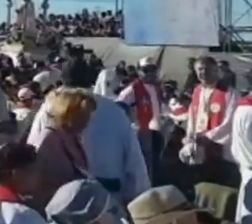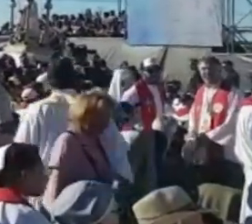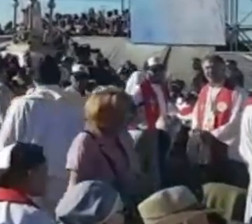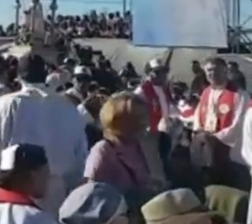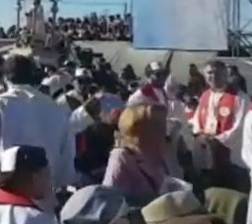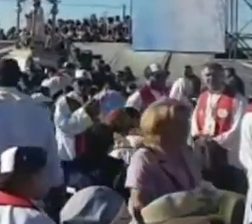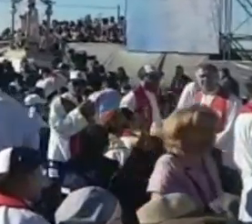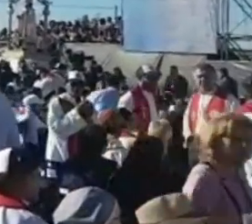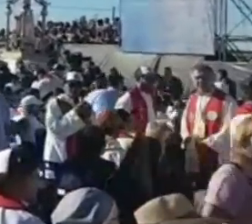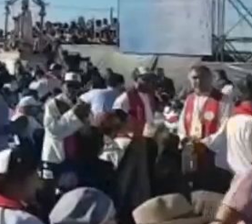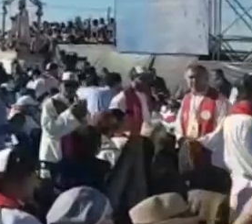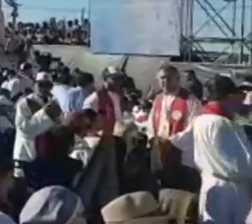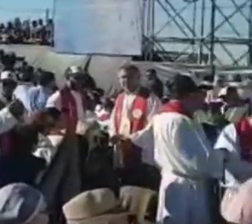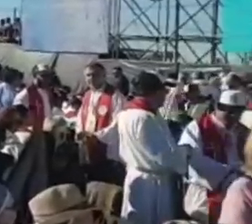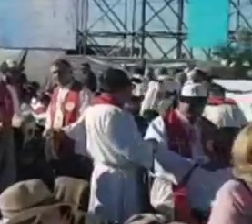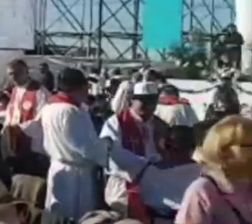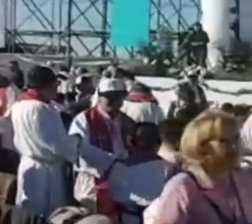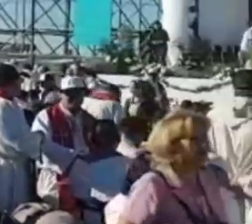patria.